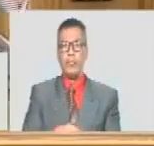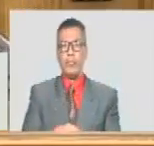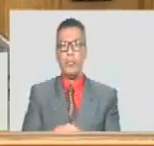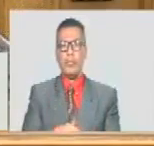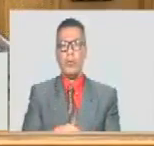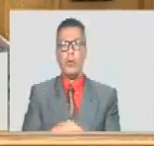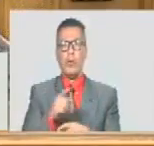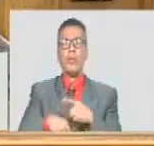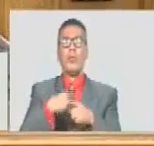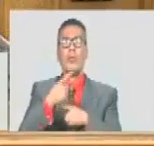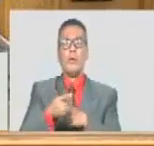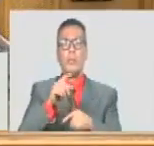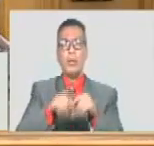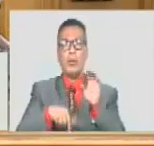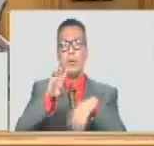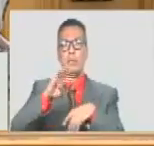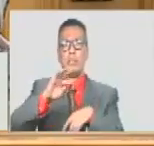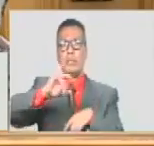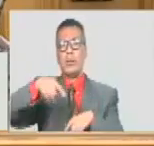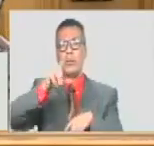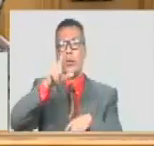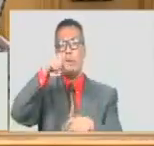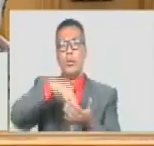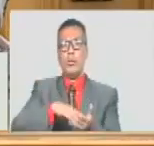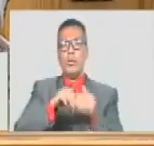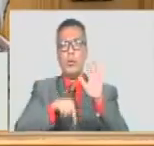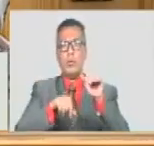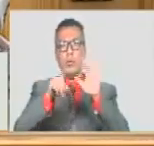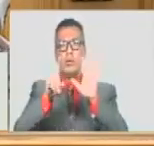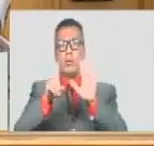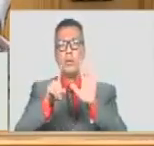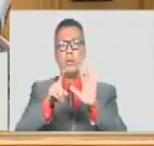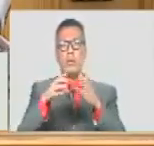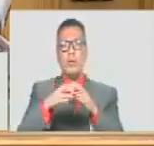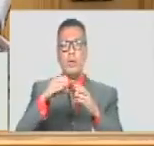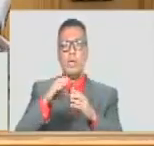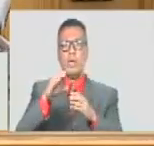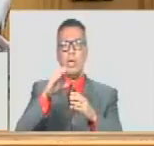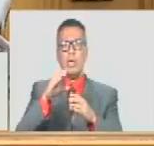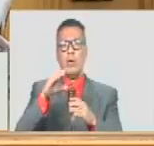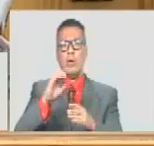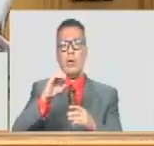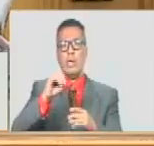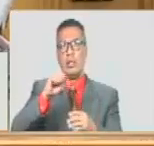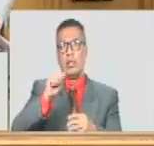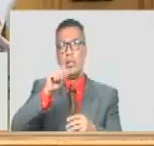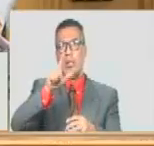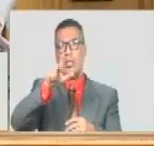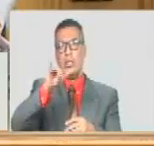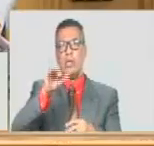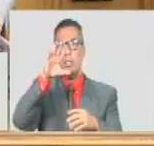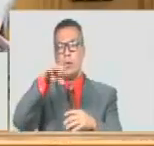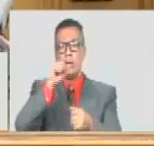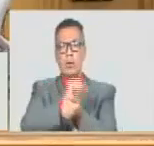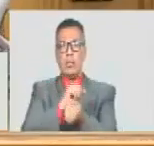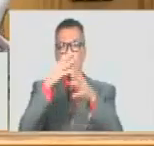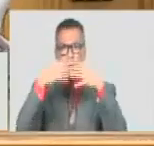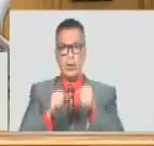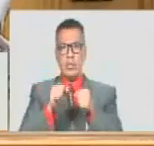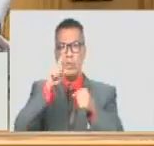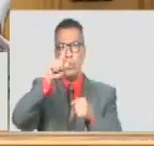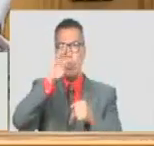Se fue el 14 de julio de 1816 en la Carraca, Cádiz, en esa cárcel llamada de